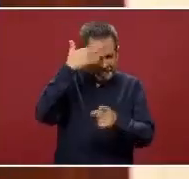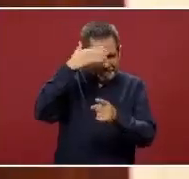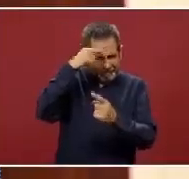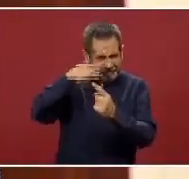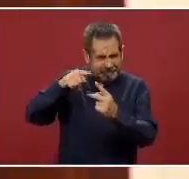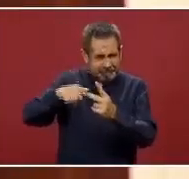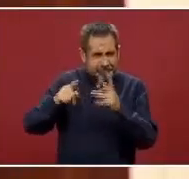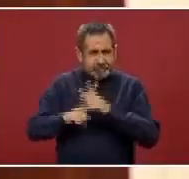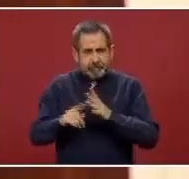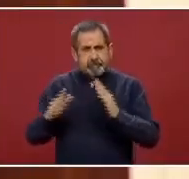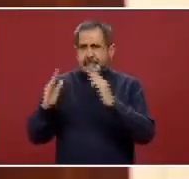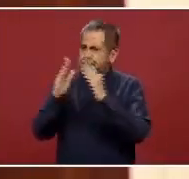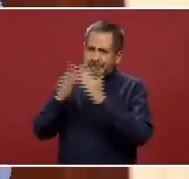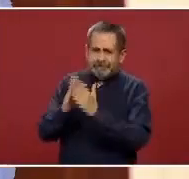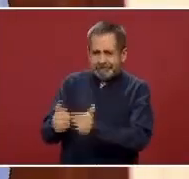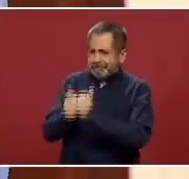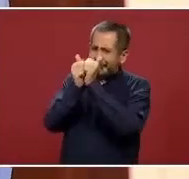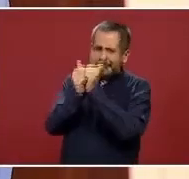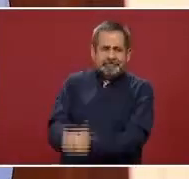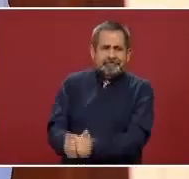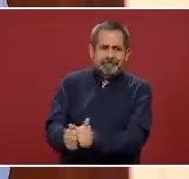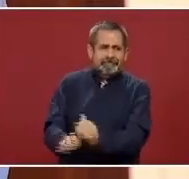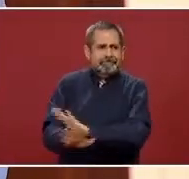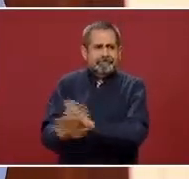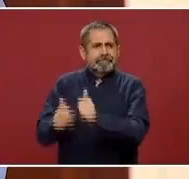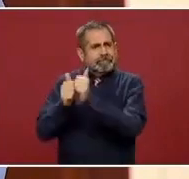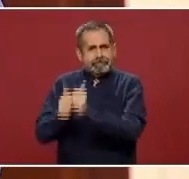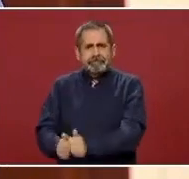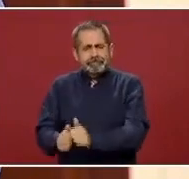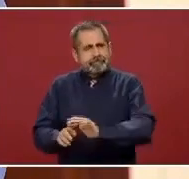conocemos, se queden guardados en casa, ¿verdad?